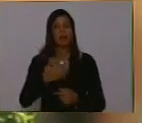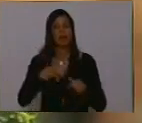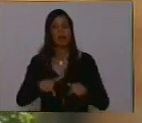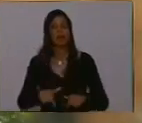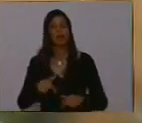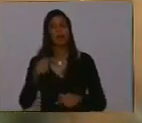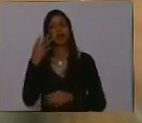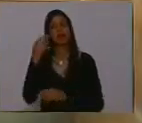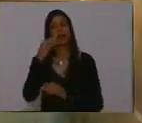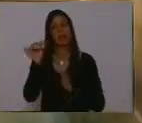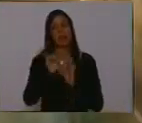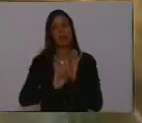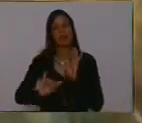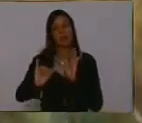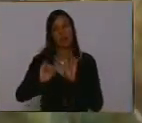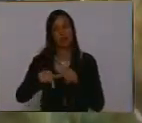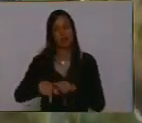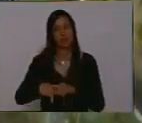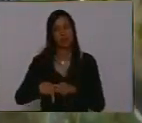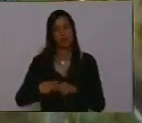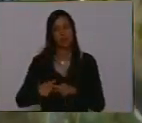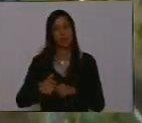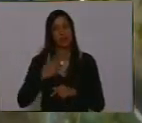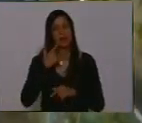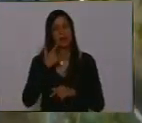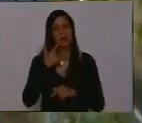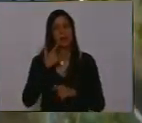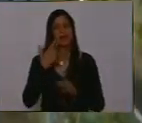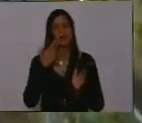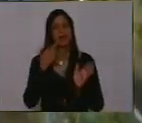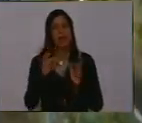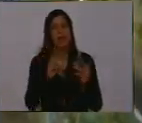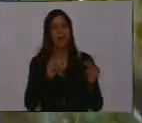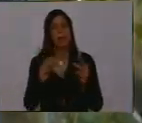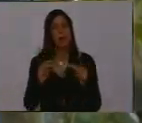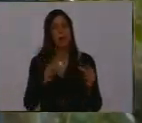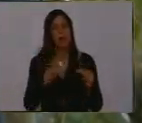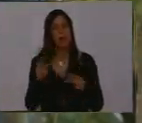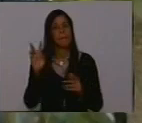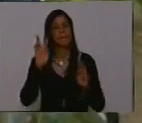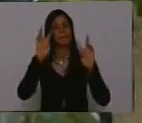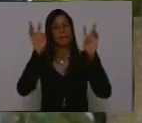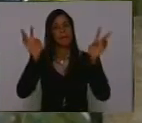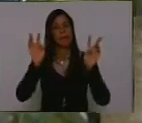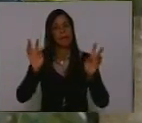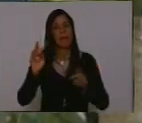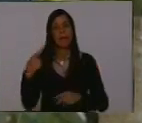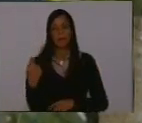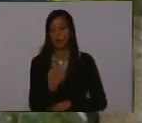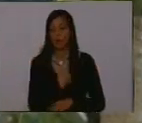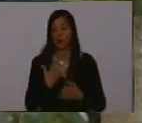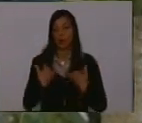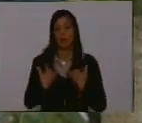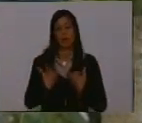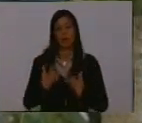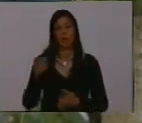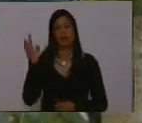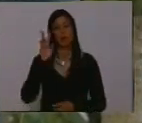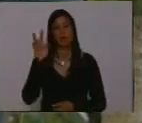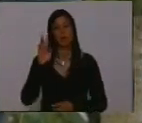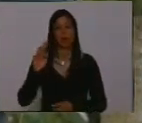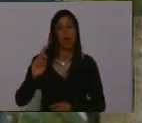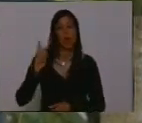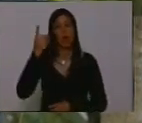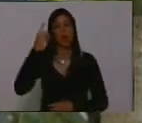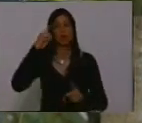Nacional Constituyente, donde se desdibuja una Venezuela que somos nosotros los únicos los que la